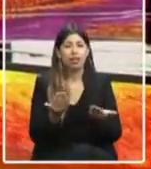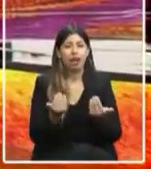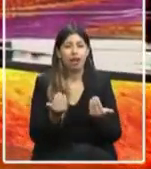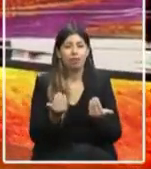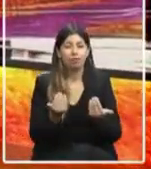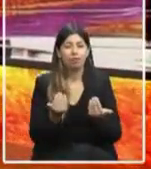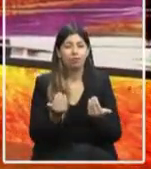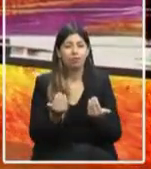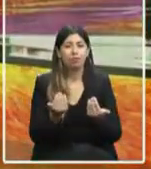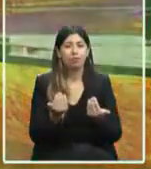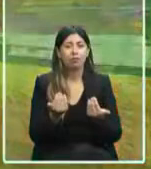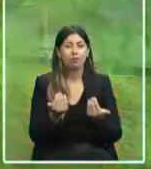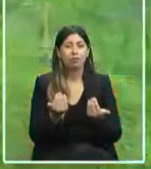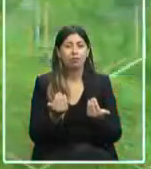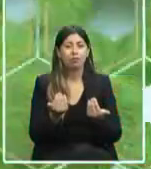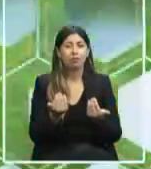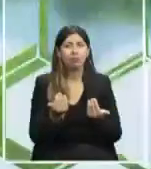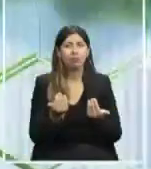para